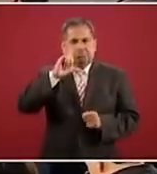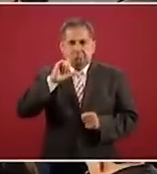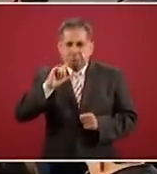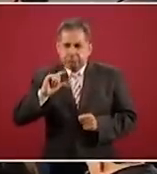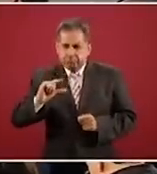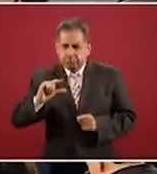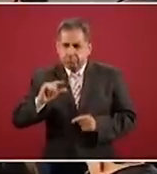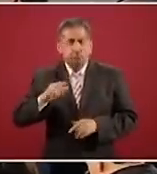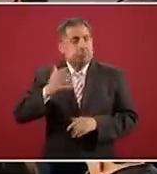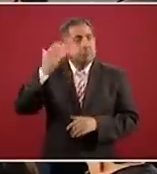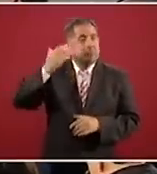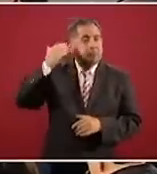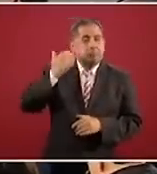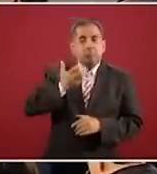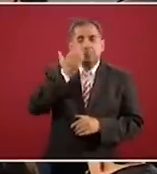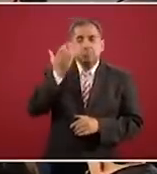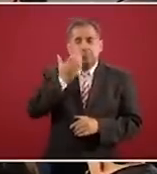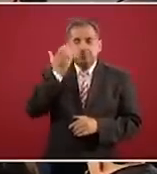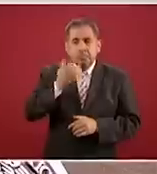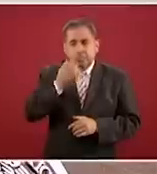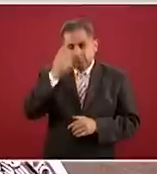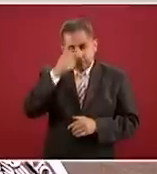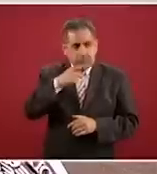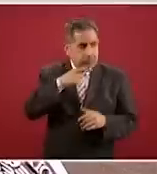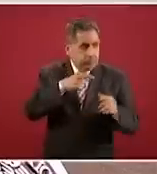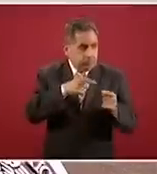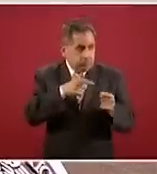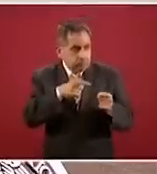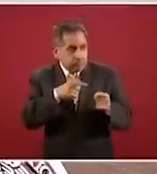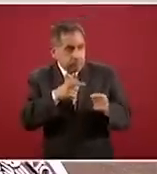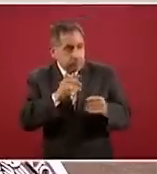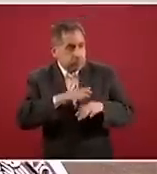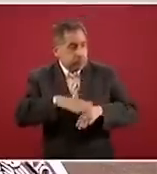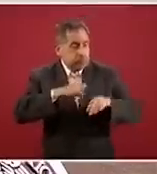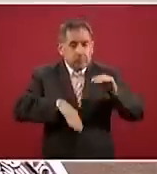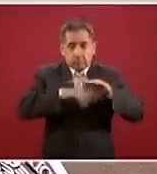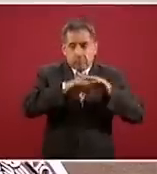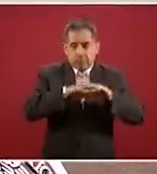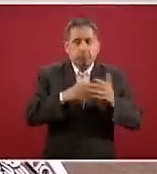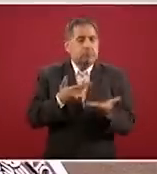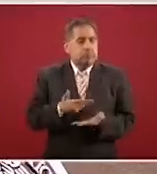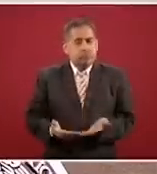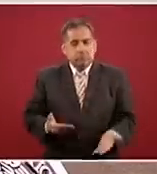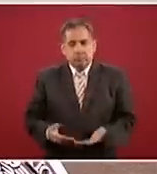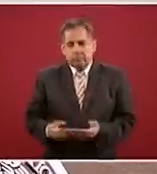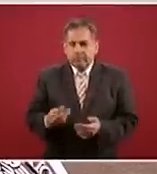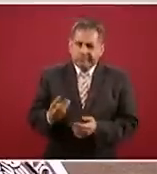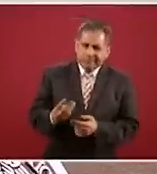porque usualmente, para nuestra fortuna, está en los